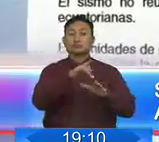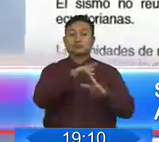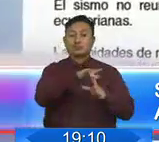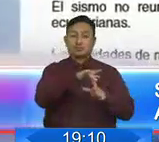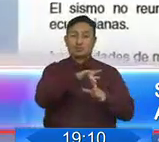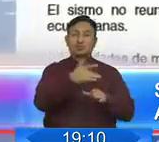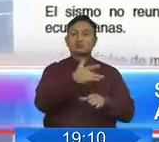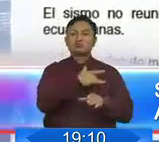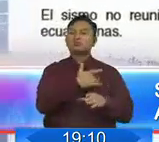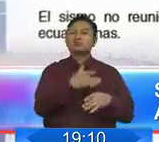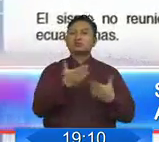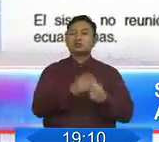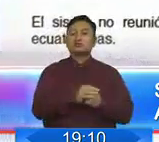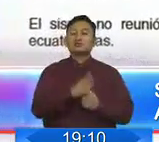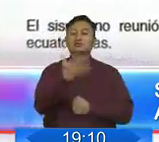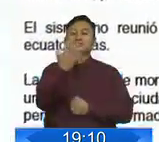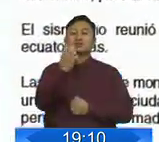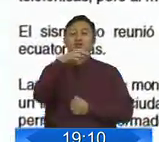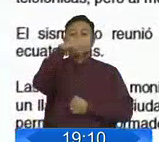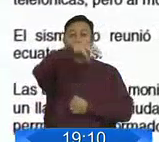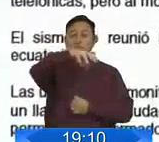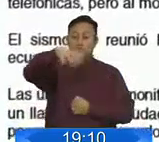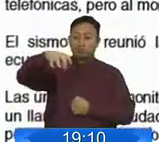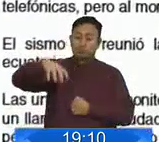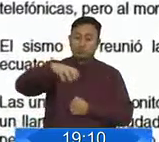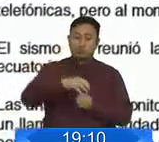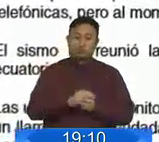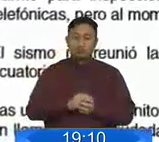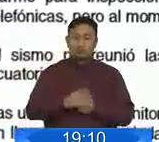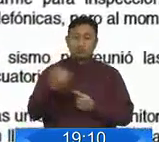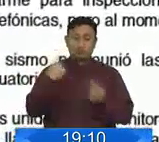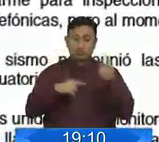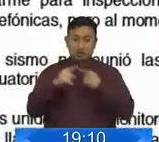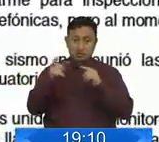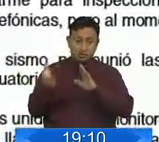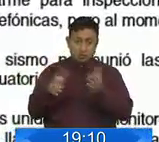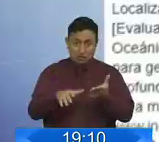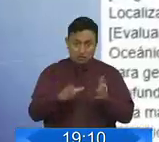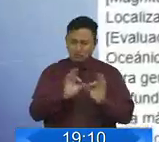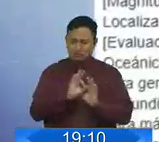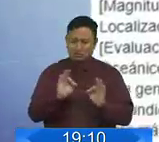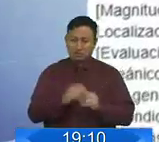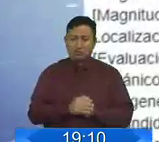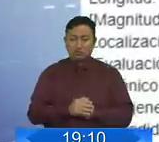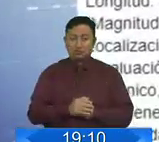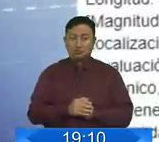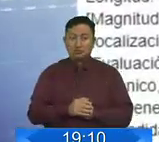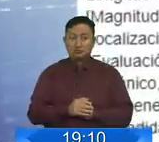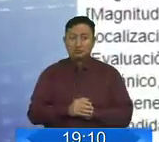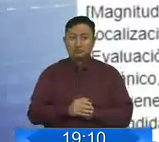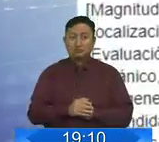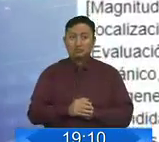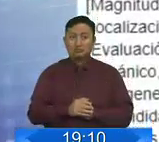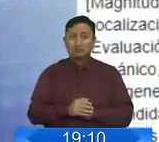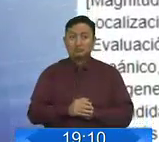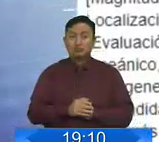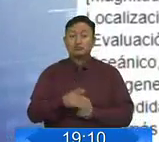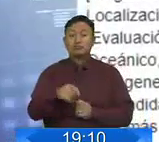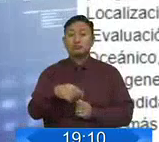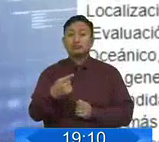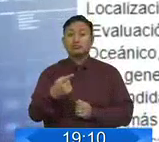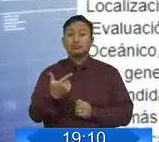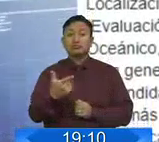temblor fue sentido en 15 provincias. No se reportaron víctimas mortales, mientras que el INOCAR indicó que no reunió